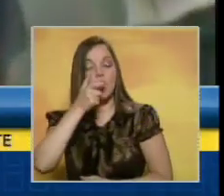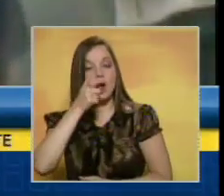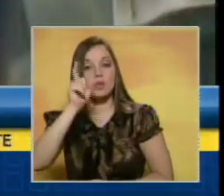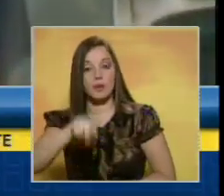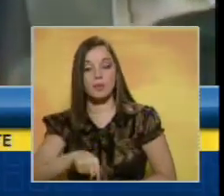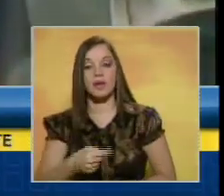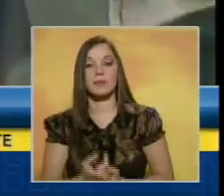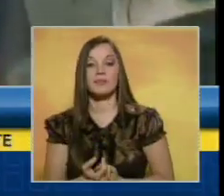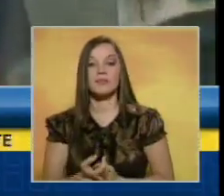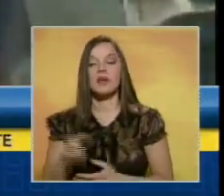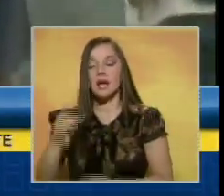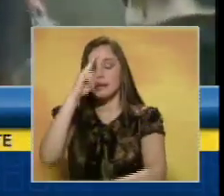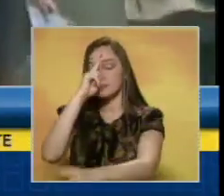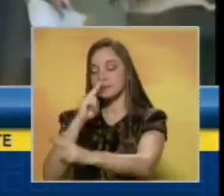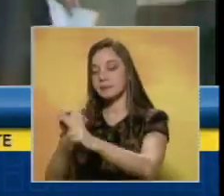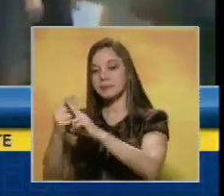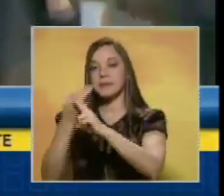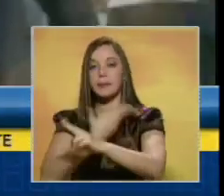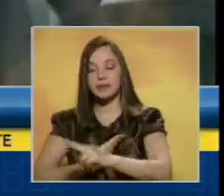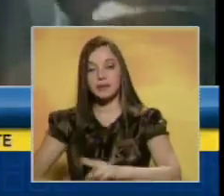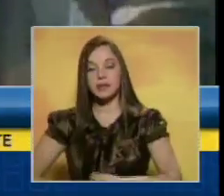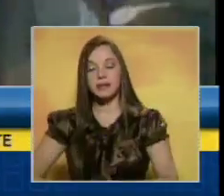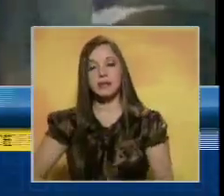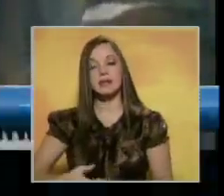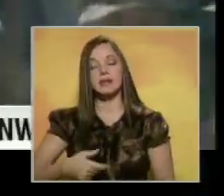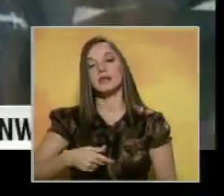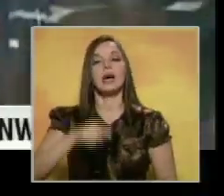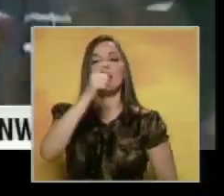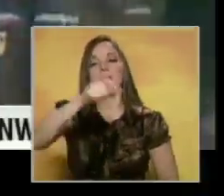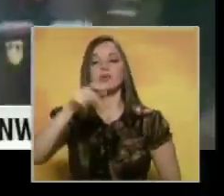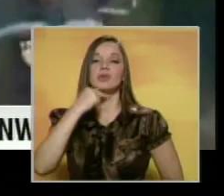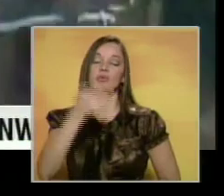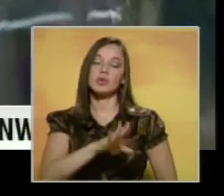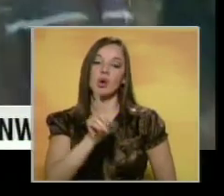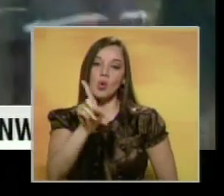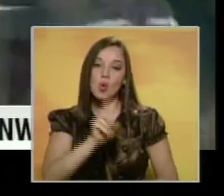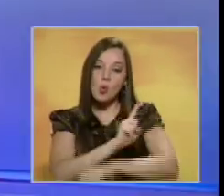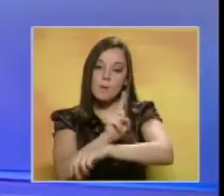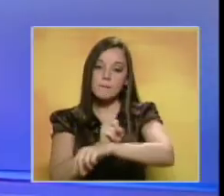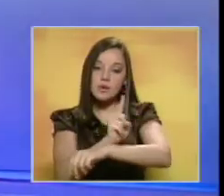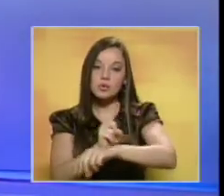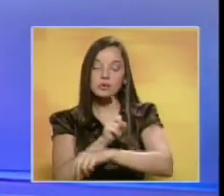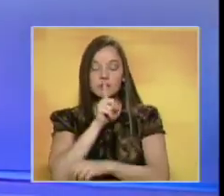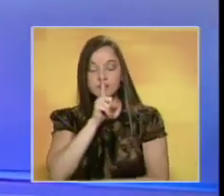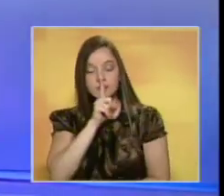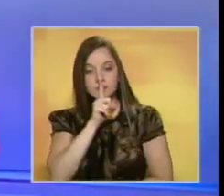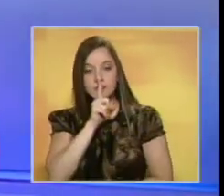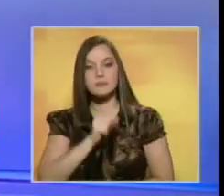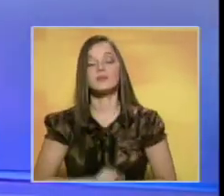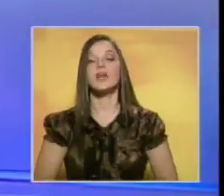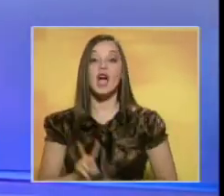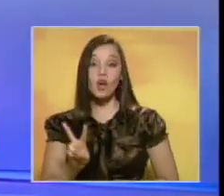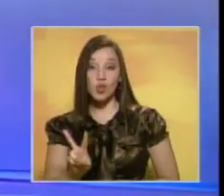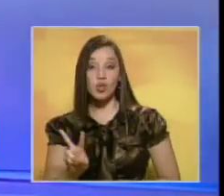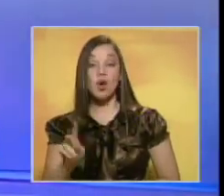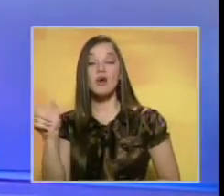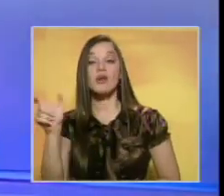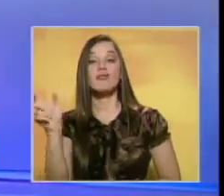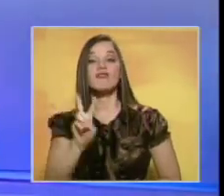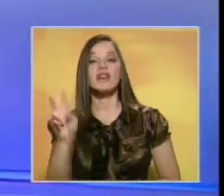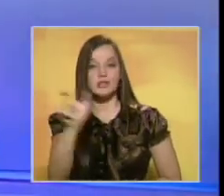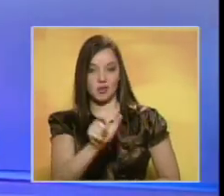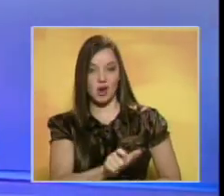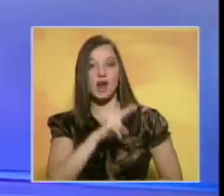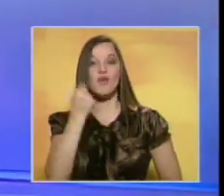Lammert rindieron homenaje a las víctimas del avión siniestrado con un minuto de silencio. Los 2 venezolanos fallecidos en el